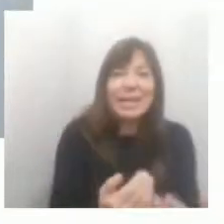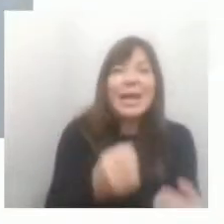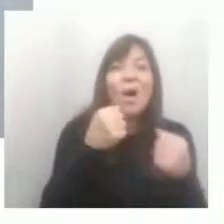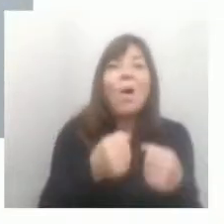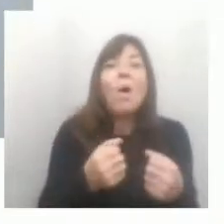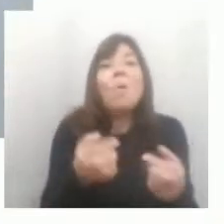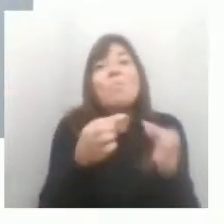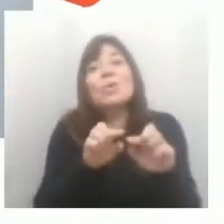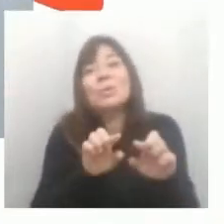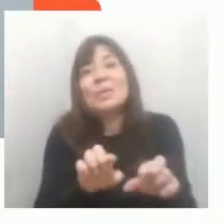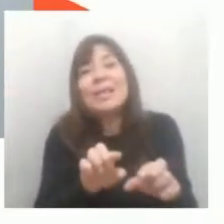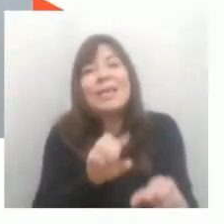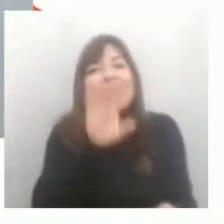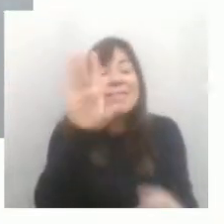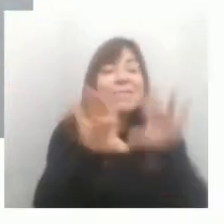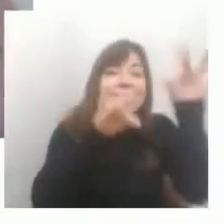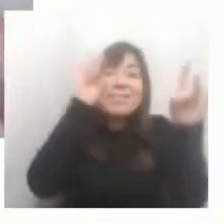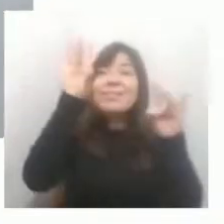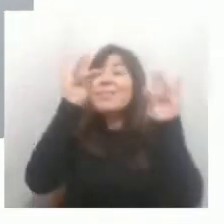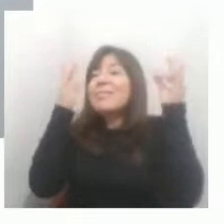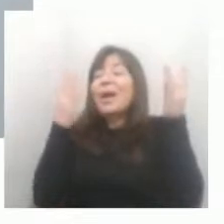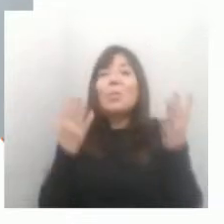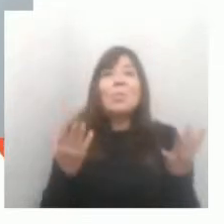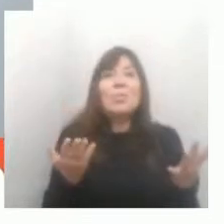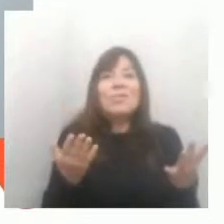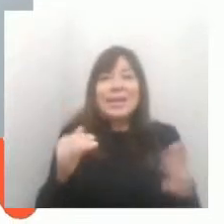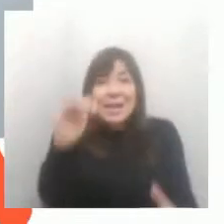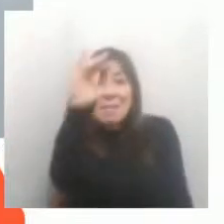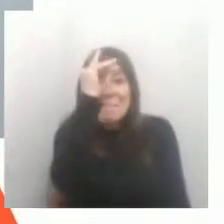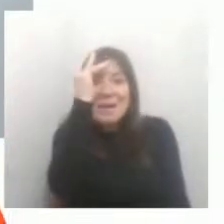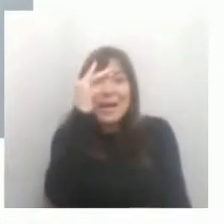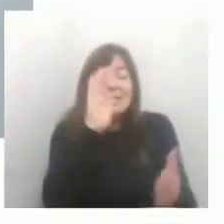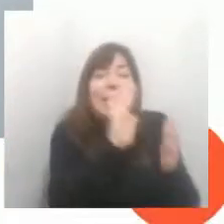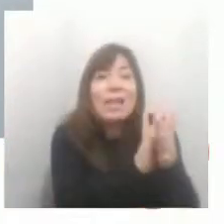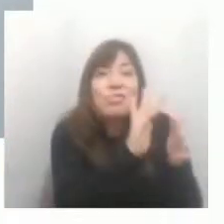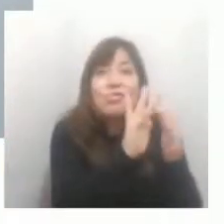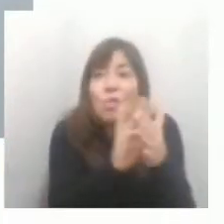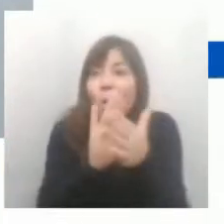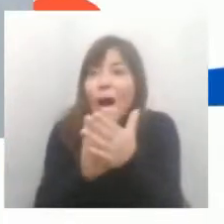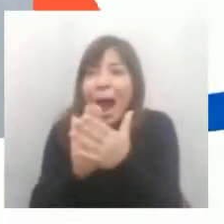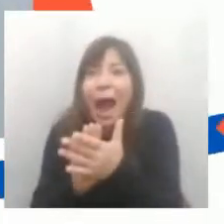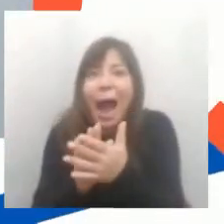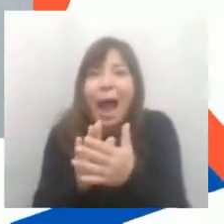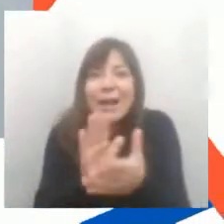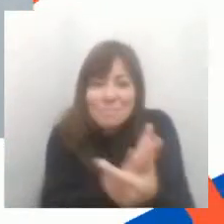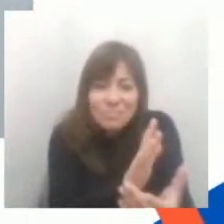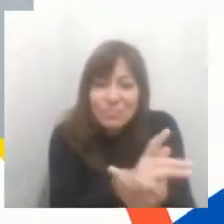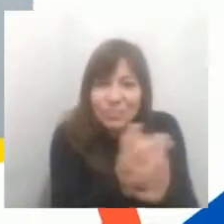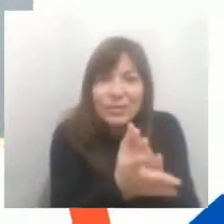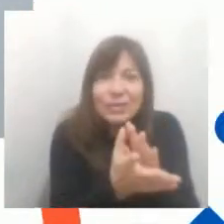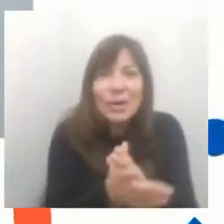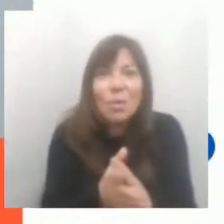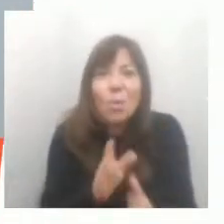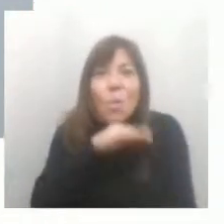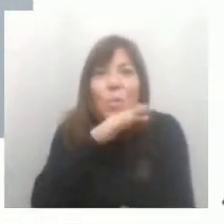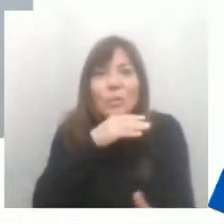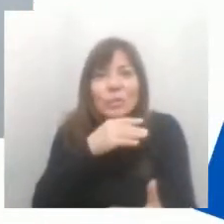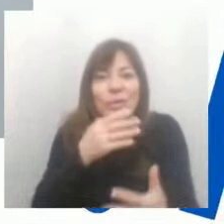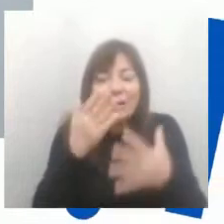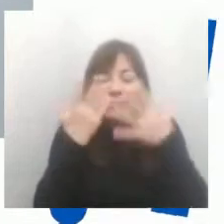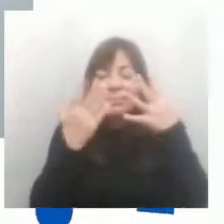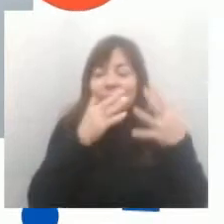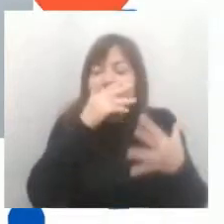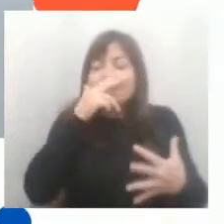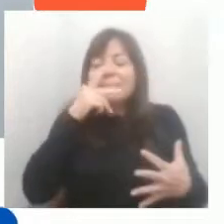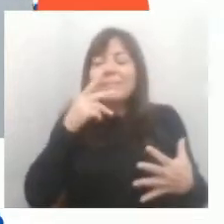de descubrir a través de la experiencia de tocar, de manipular y hacer uso de todos tus sentidos para descubrir este